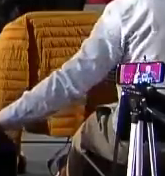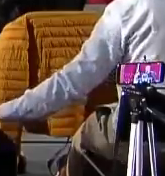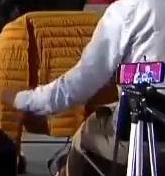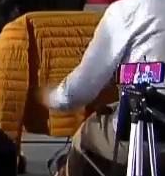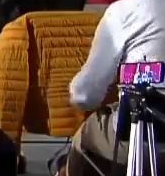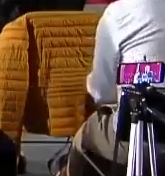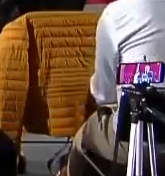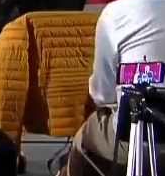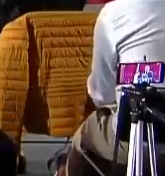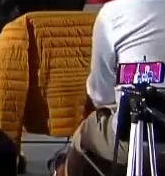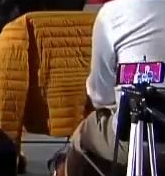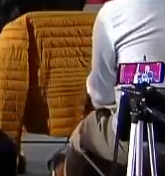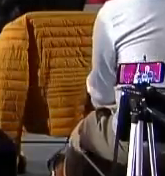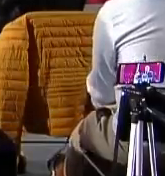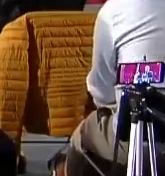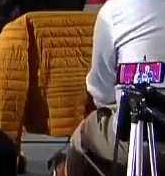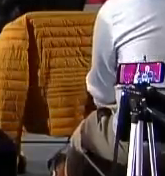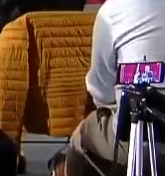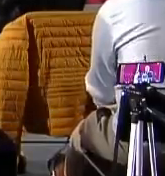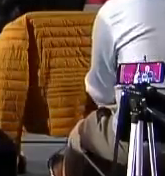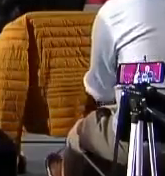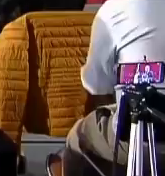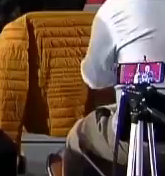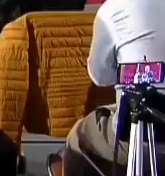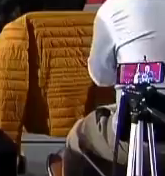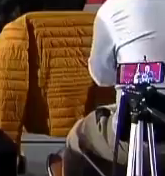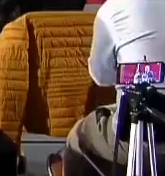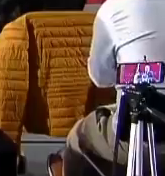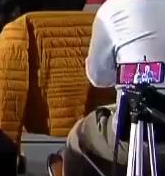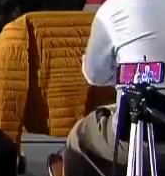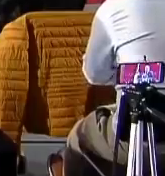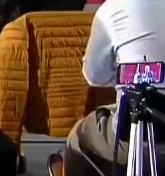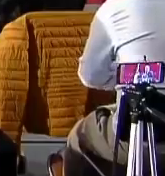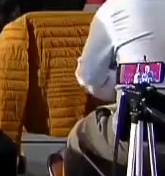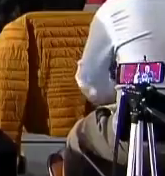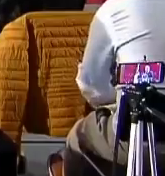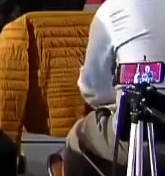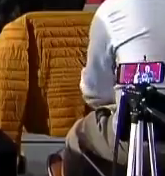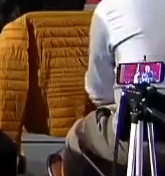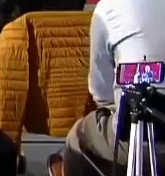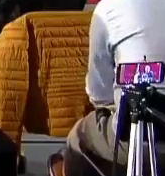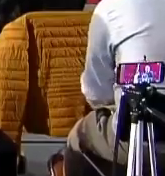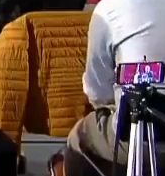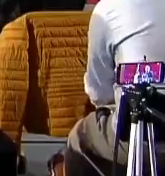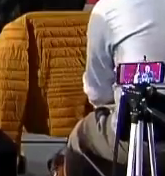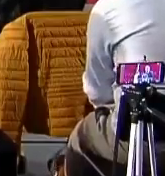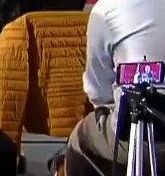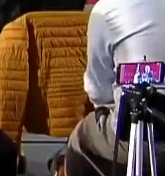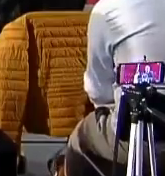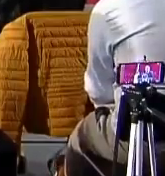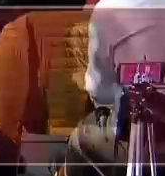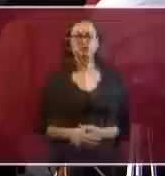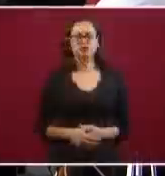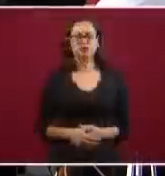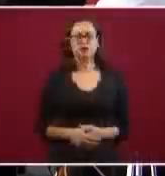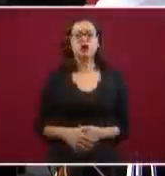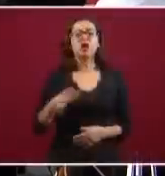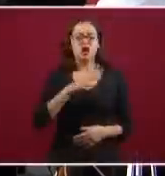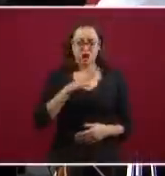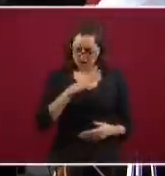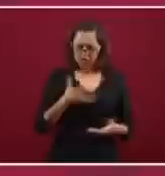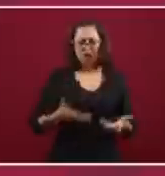la migración, el contrabando, el narcotráfico, existen relaciones de